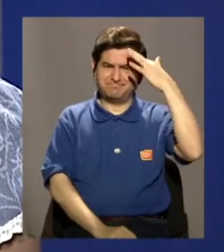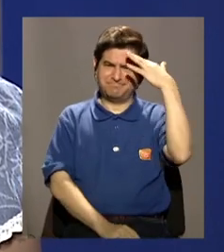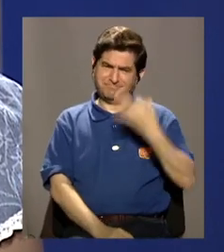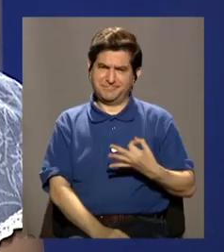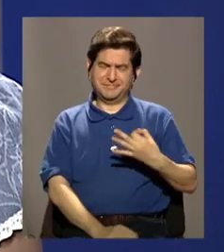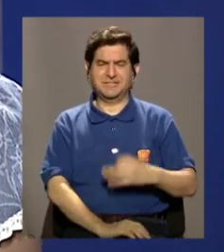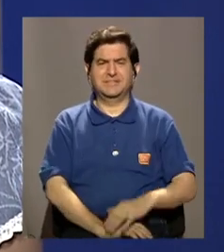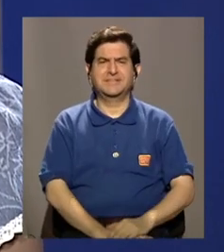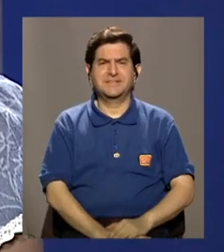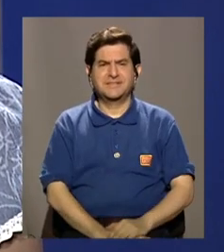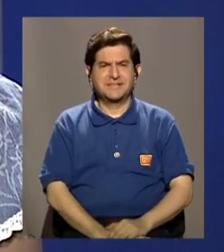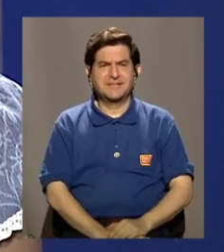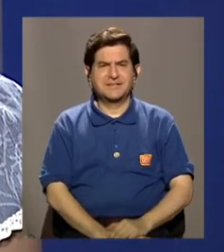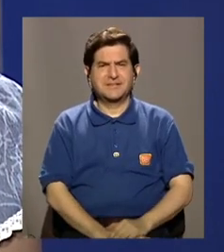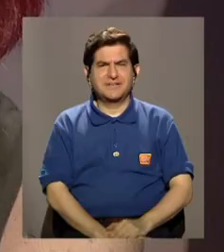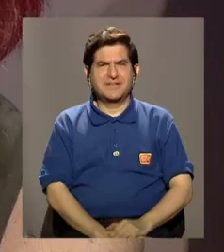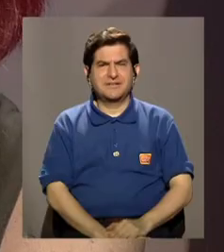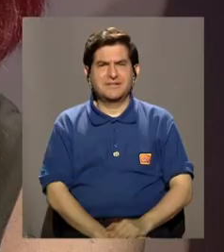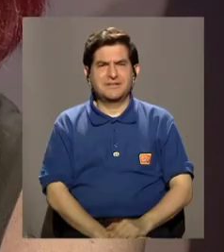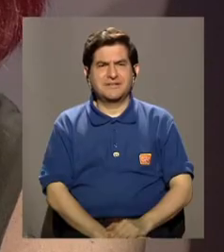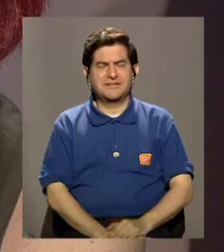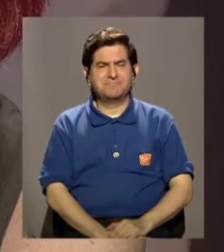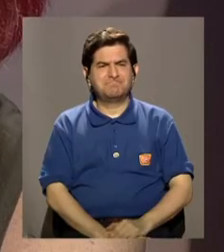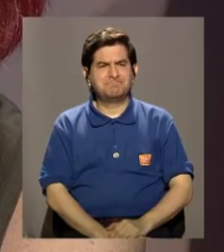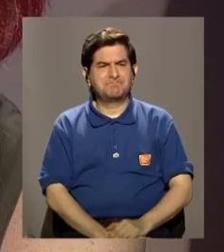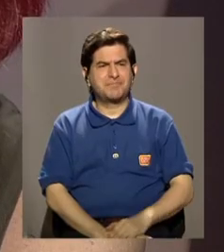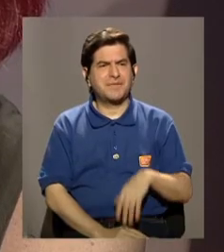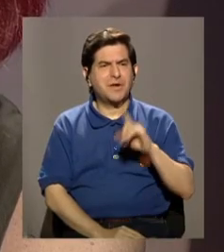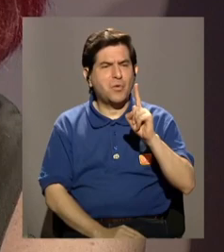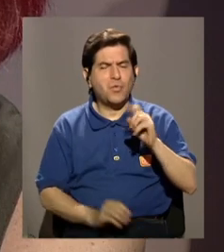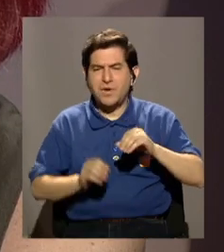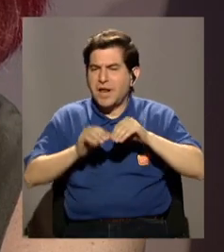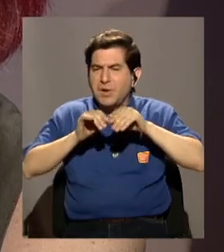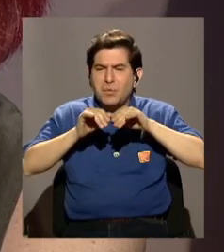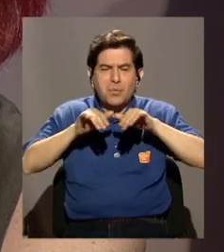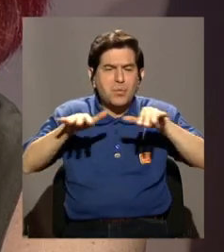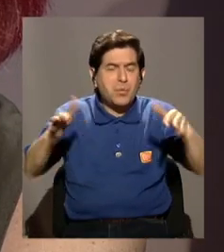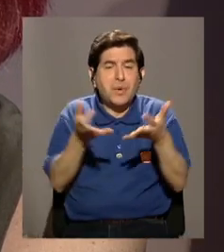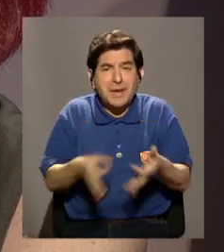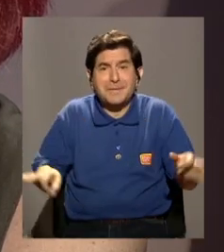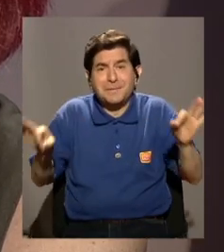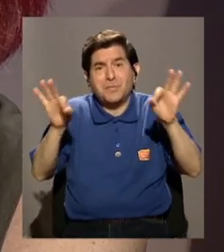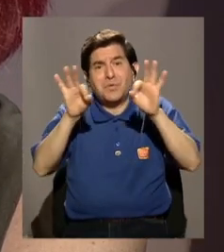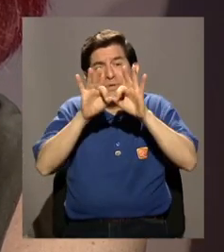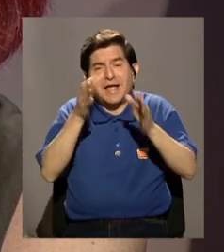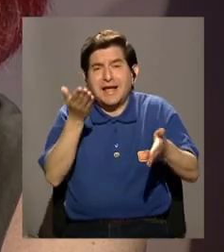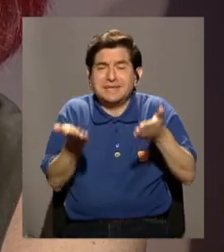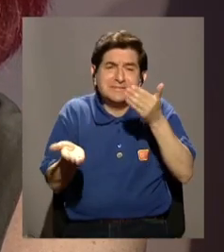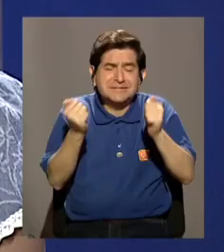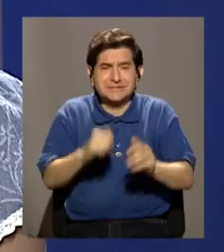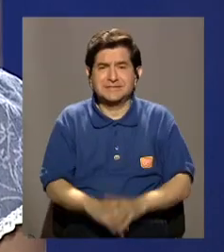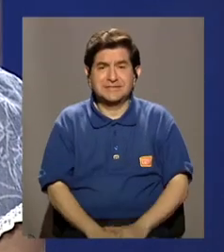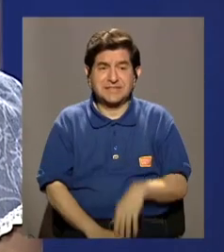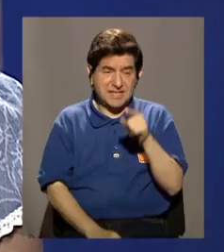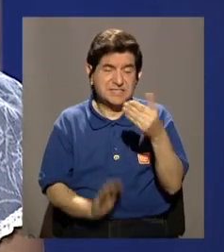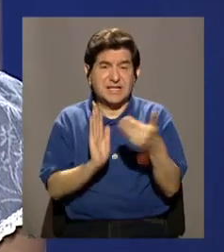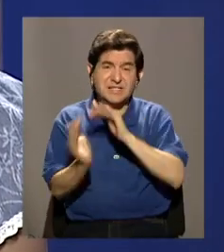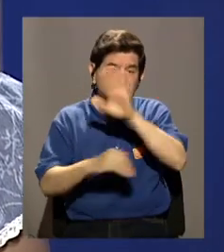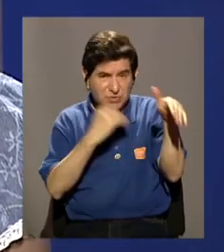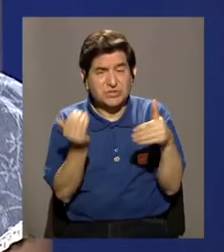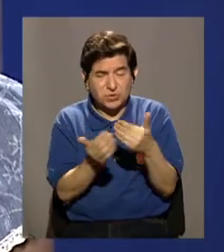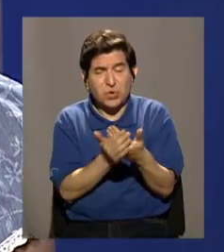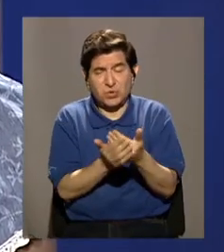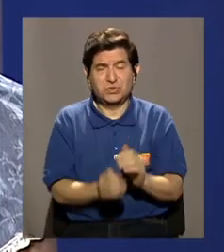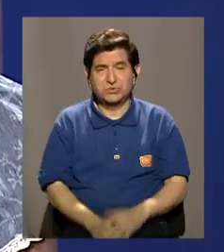creo que creo que hay una o sea hay una dispersión muy importante que de pronto nos